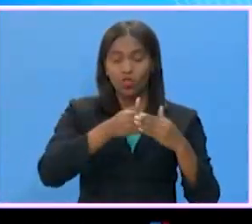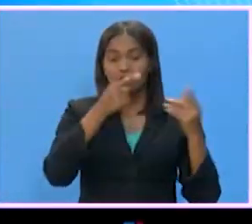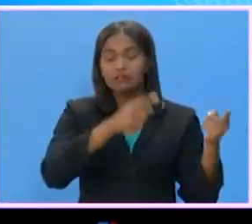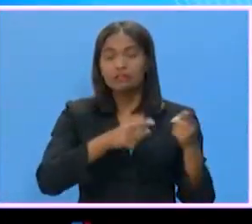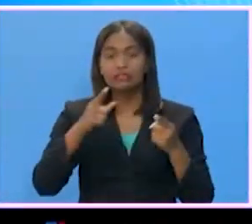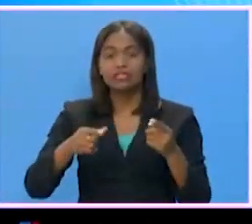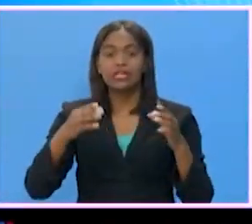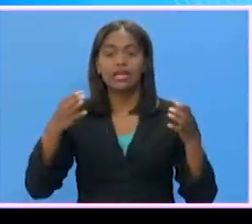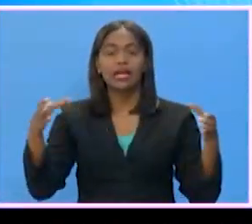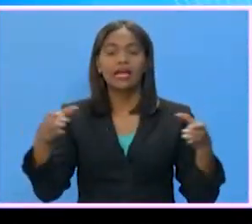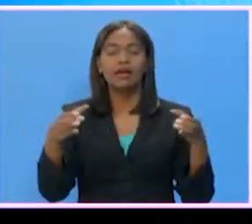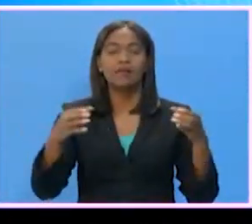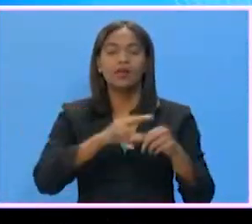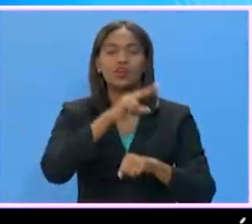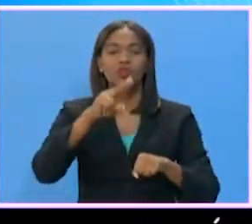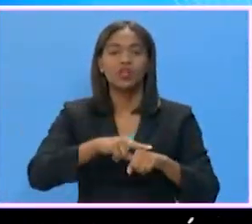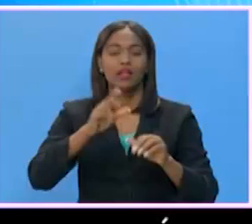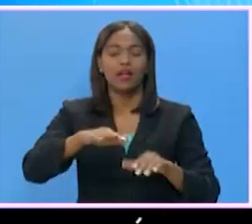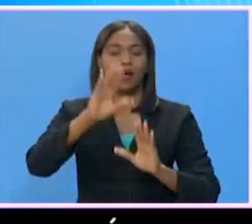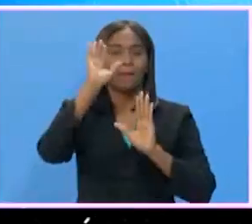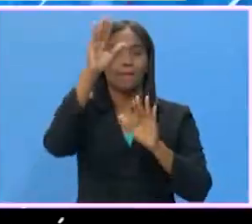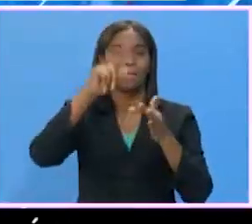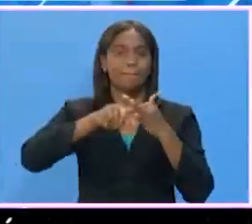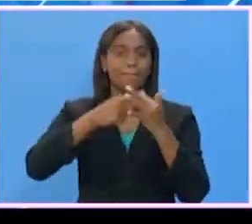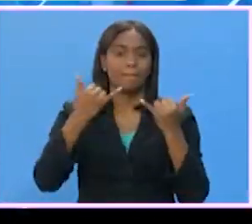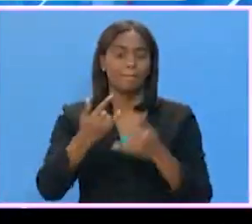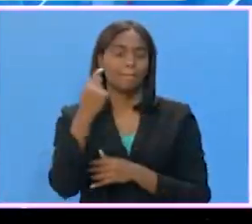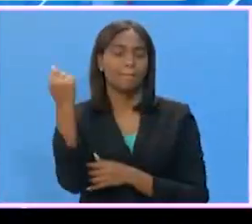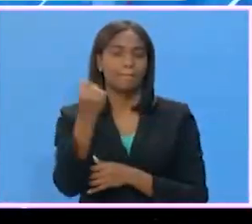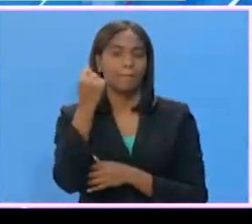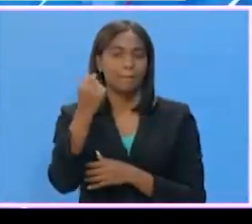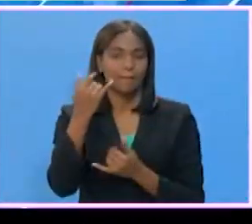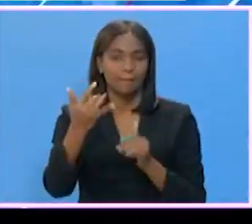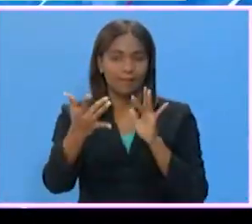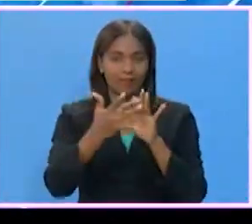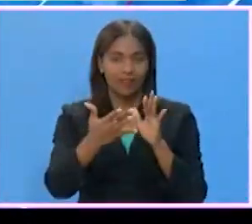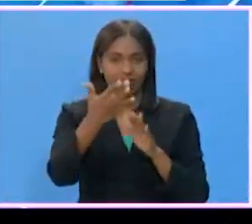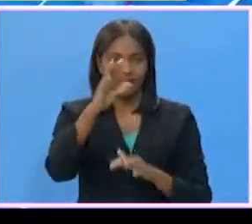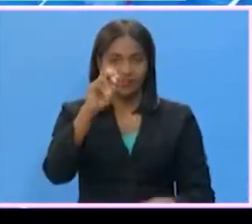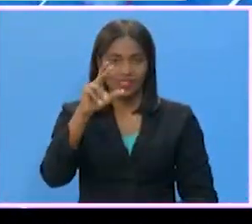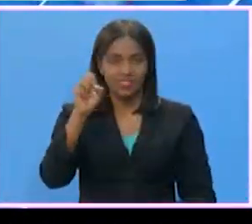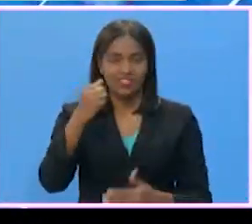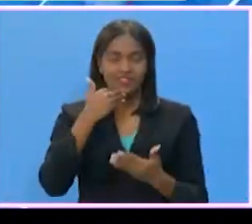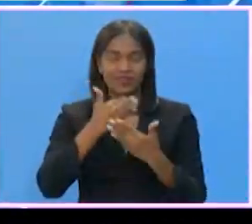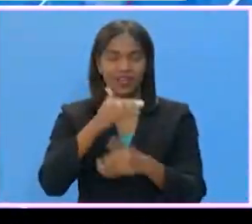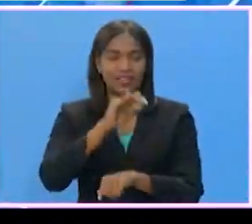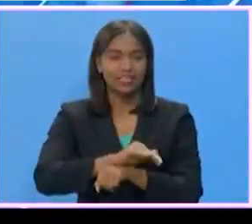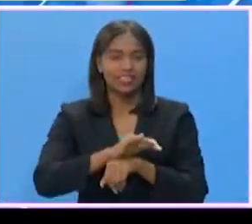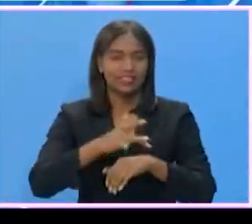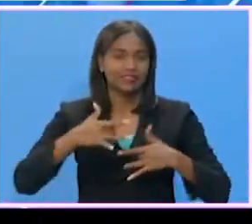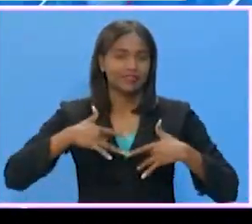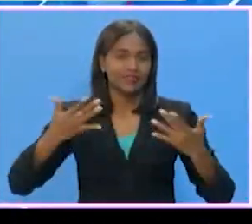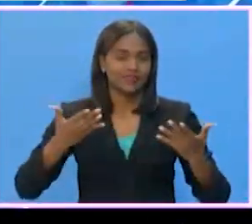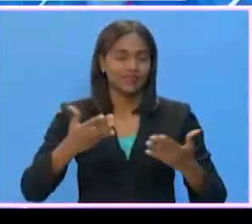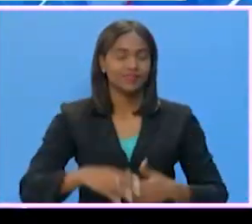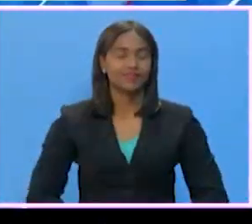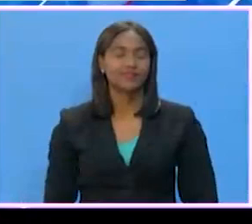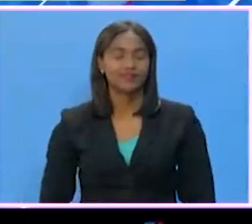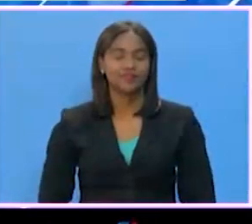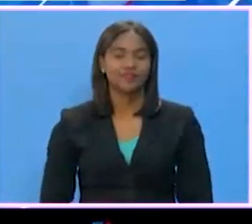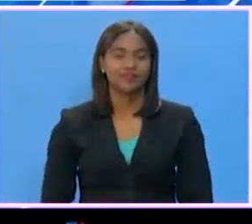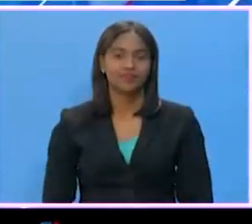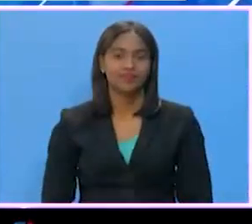de la Liga Nacional de Baloncesto, que inicia precisamente este martes. Así que de inmediato conecto contigo. Buenas noches, Marcos. ¿Cómo está eso por ahí? Adelante.